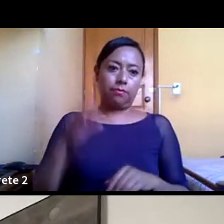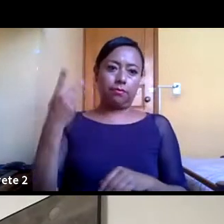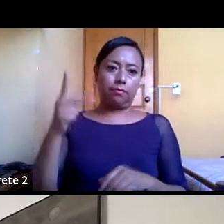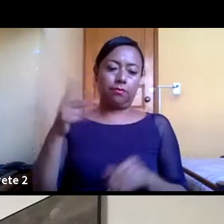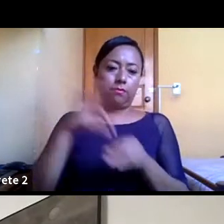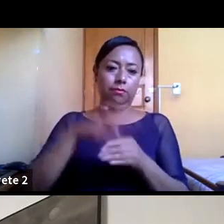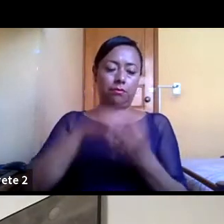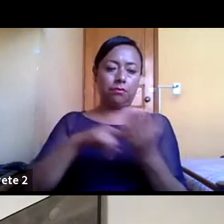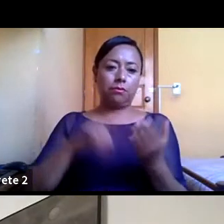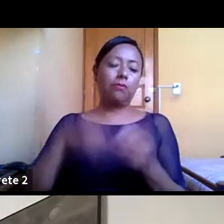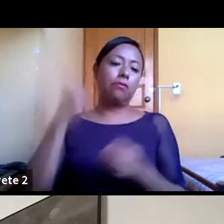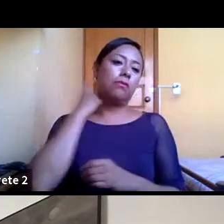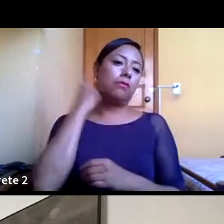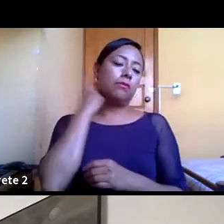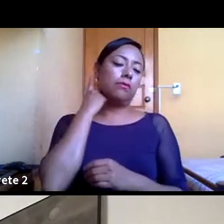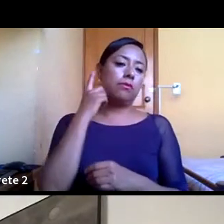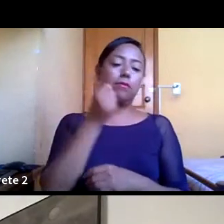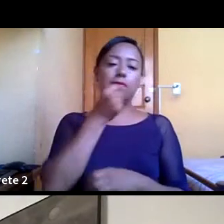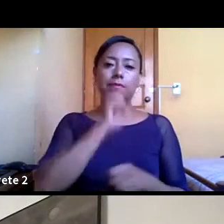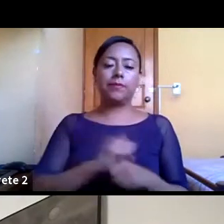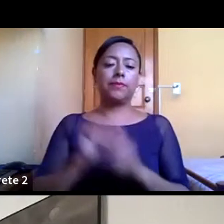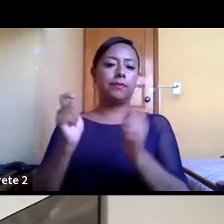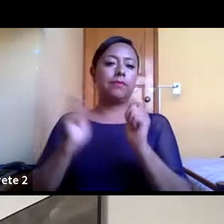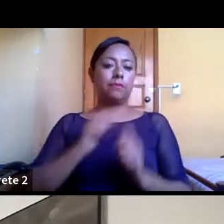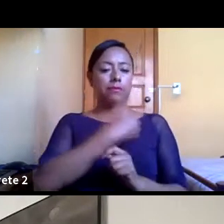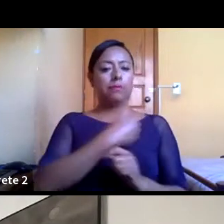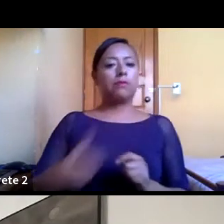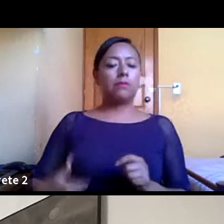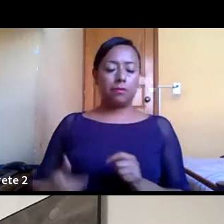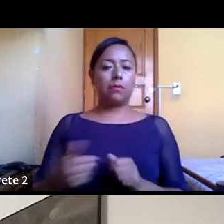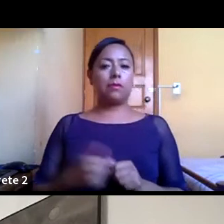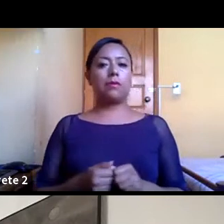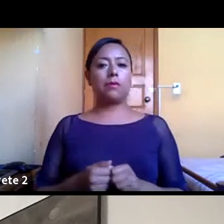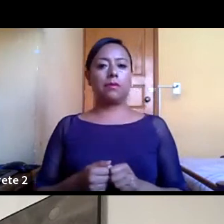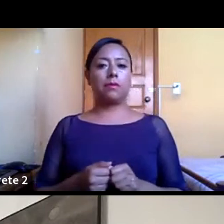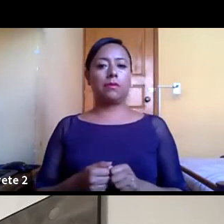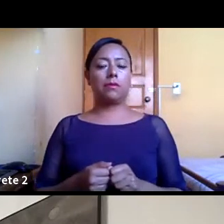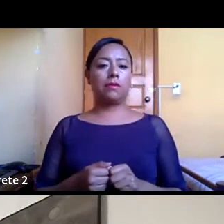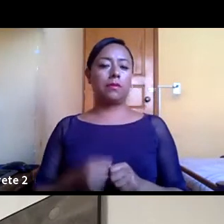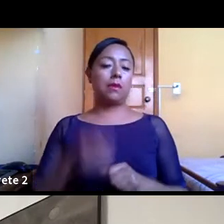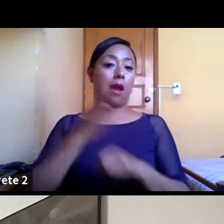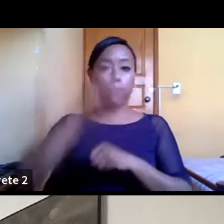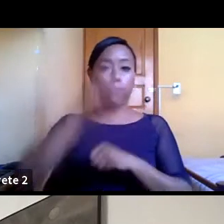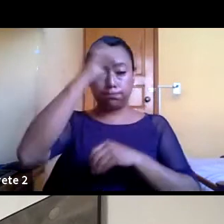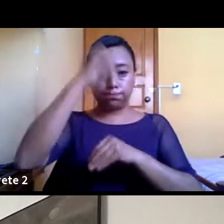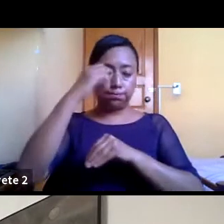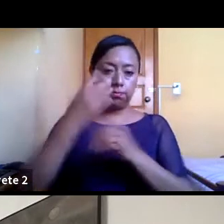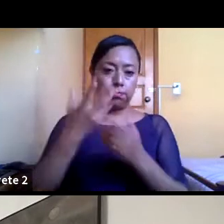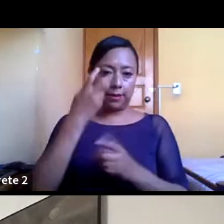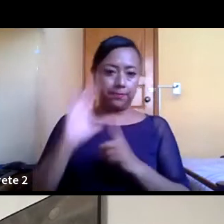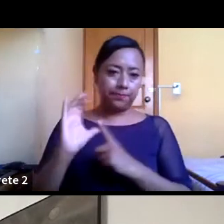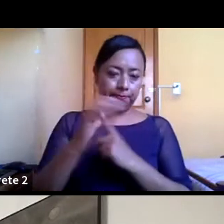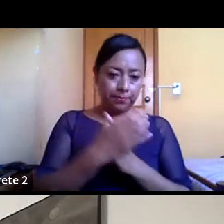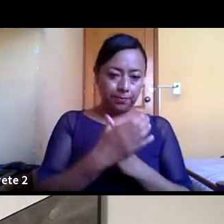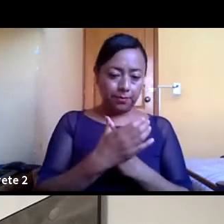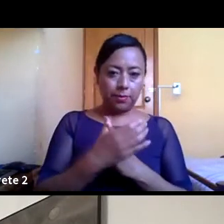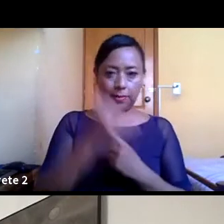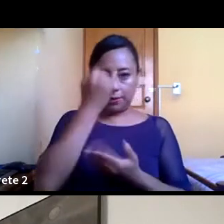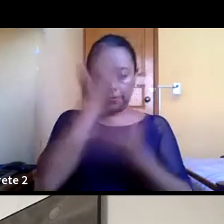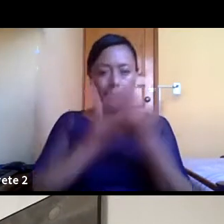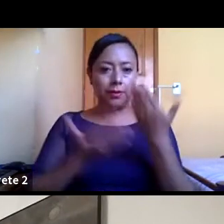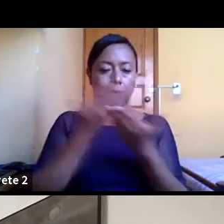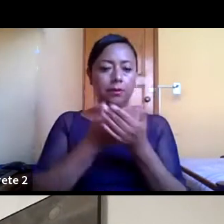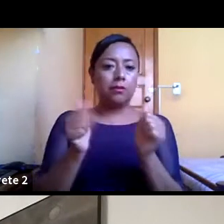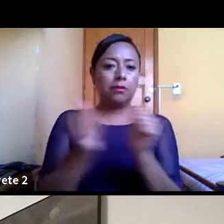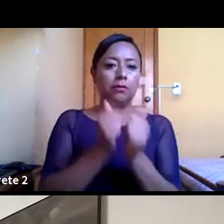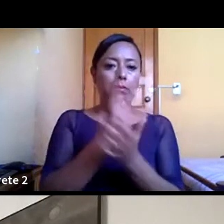secretario. Muchas gracias. Por instrucciones de la presidenta, está a discusión la opinión que emite esta comisión respecto de la iniciativa con proyecto